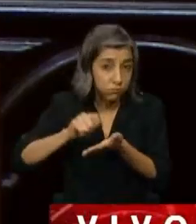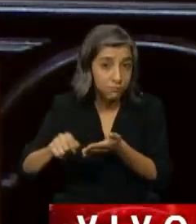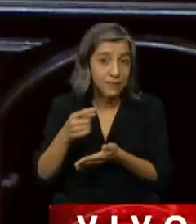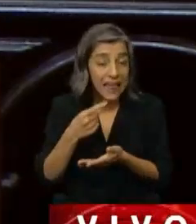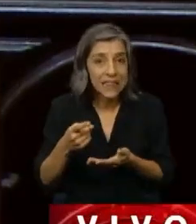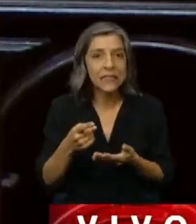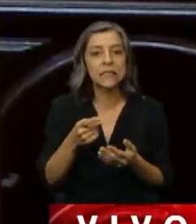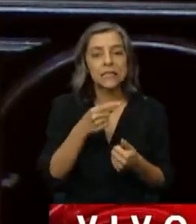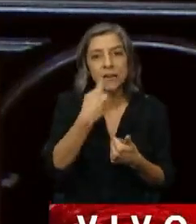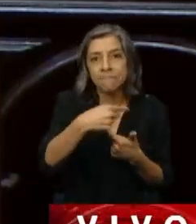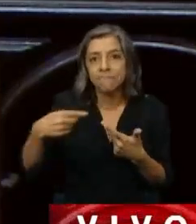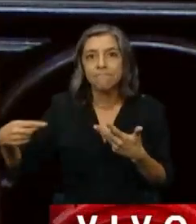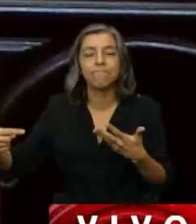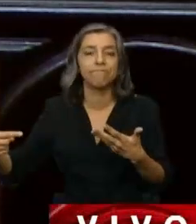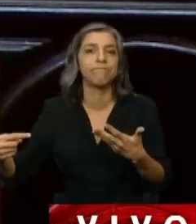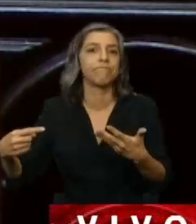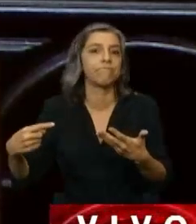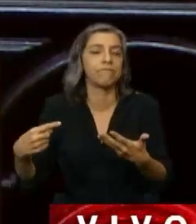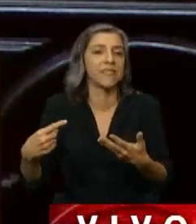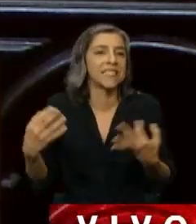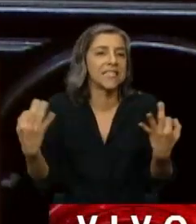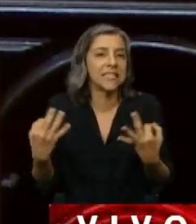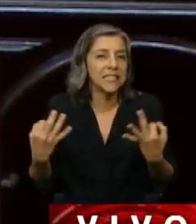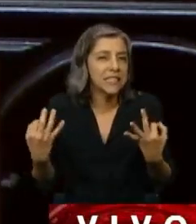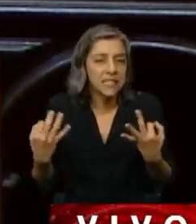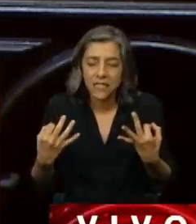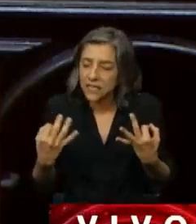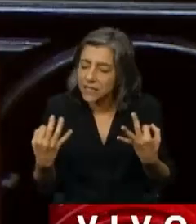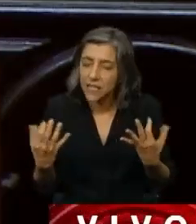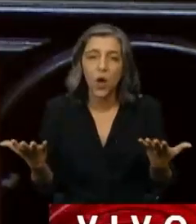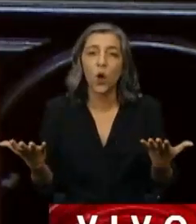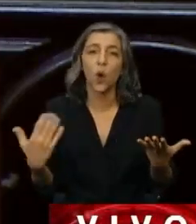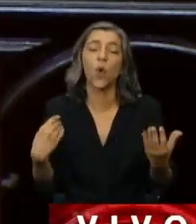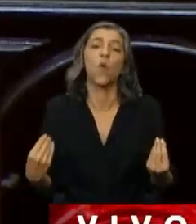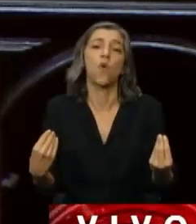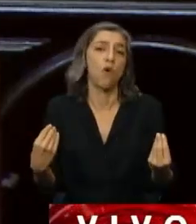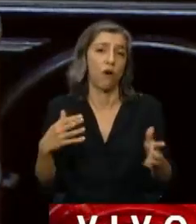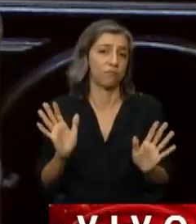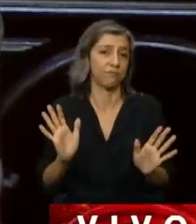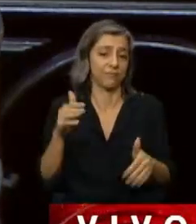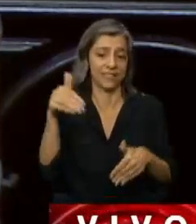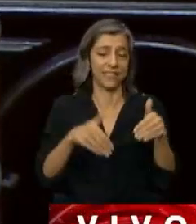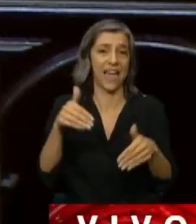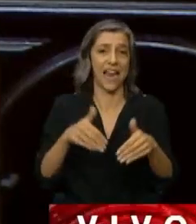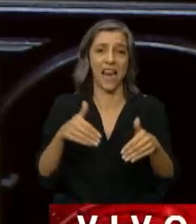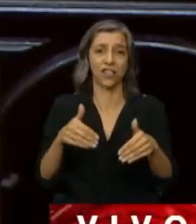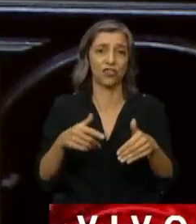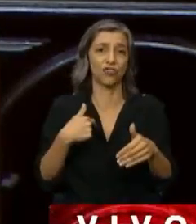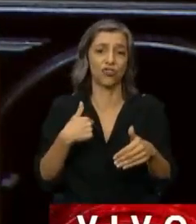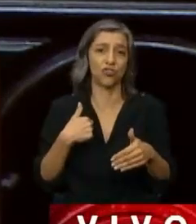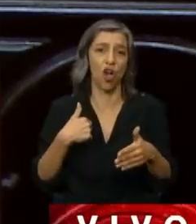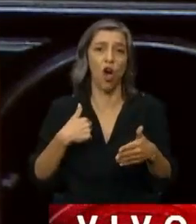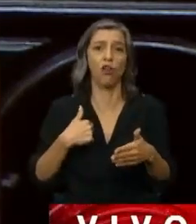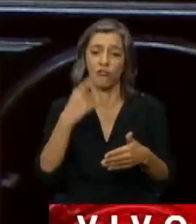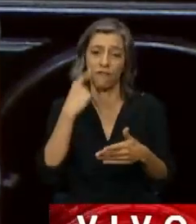sin lugar a dudas va a haber una enorme propensión a desdoblar elecciones, con lo cual vamos a generar un